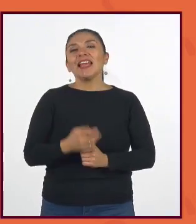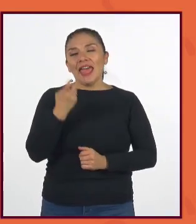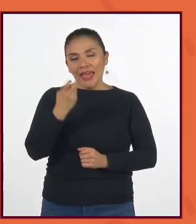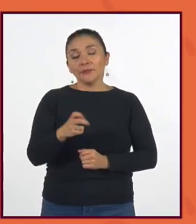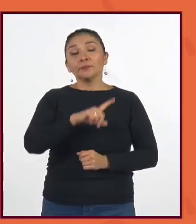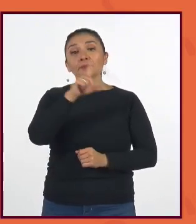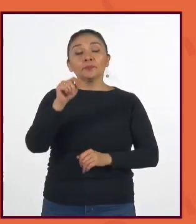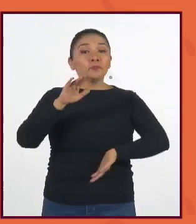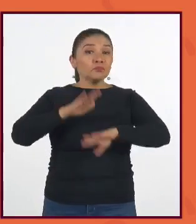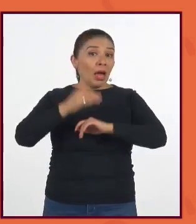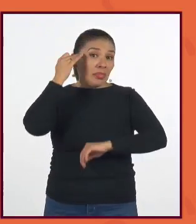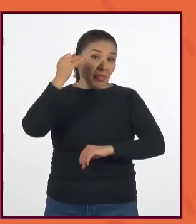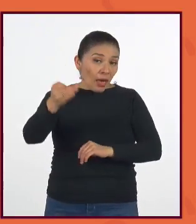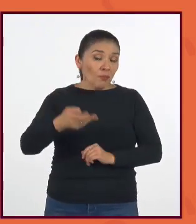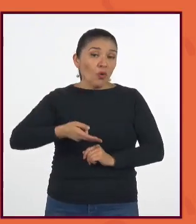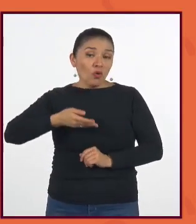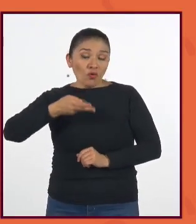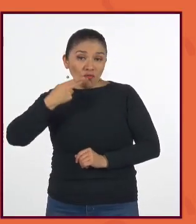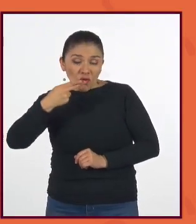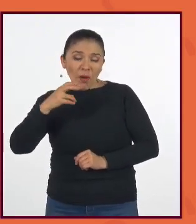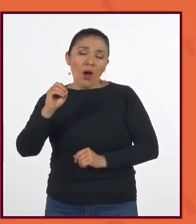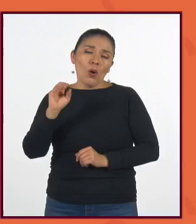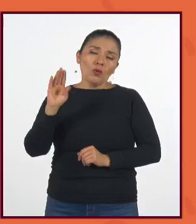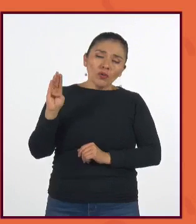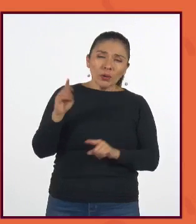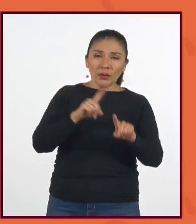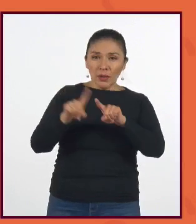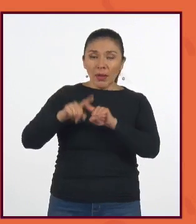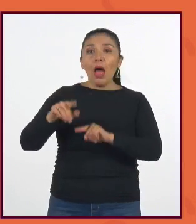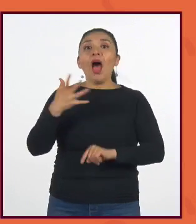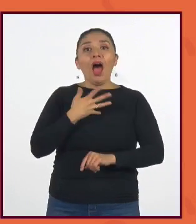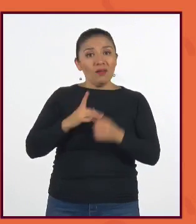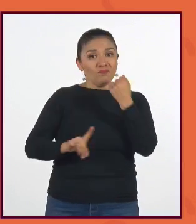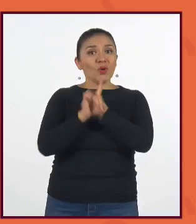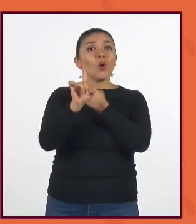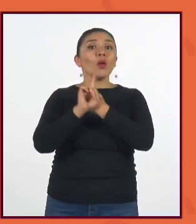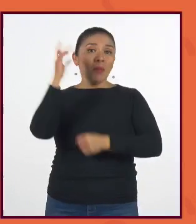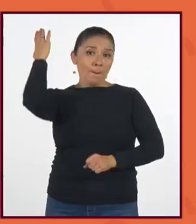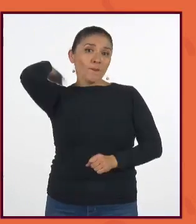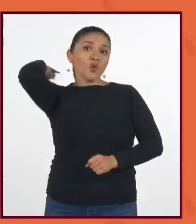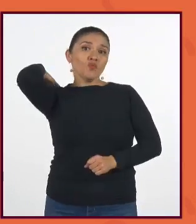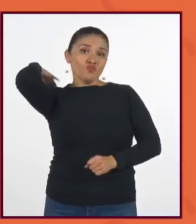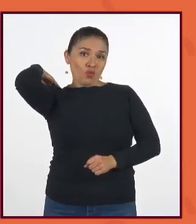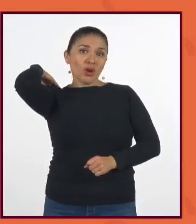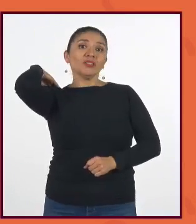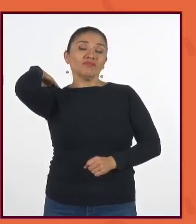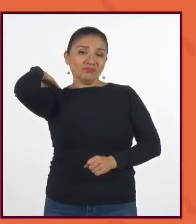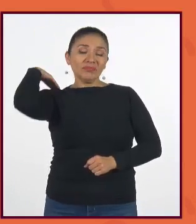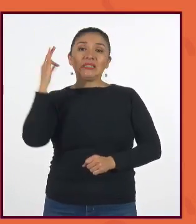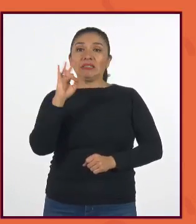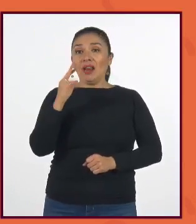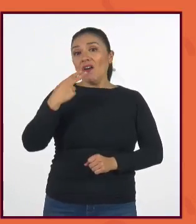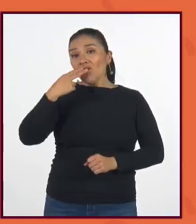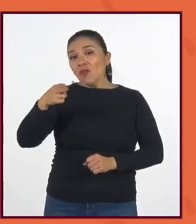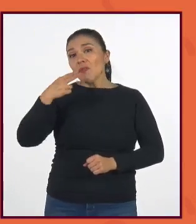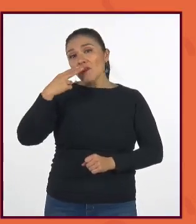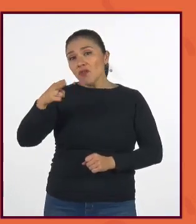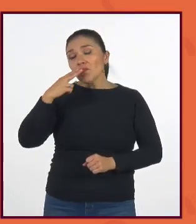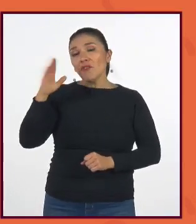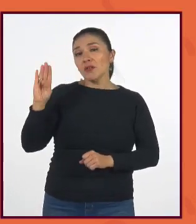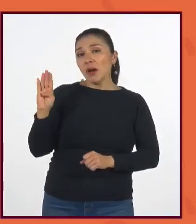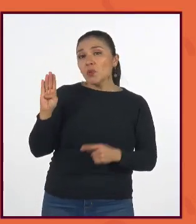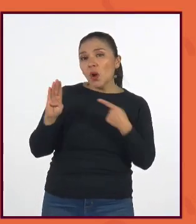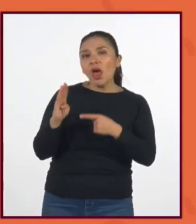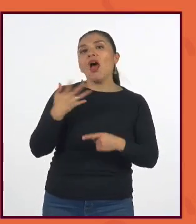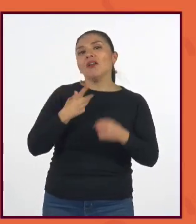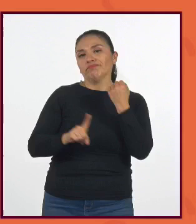plazo, pues hay un efecto también sobre los pulmones, sobre todo si se consume fumado, sí hay